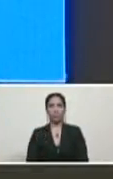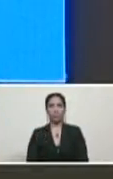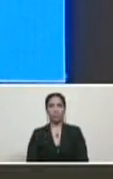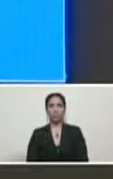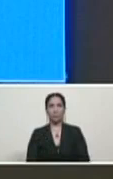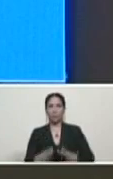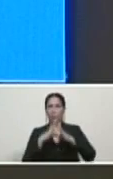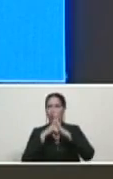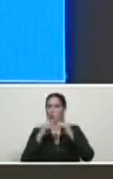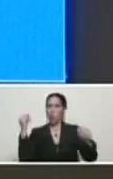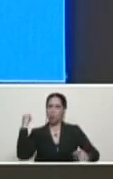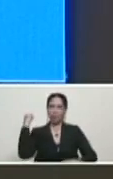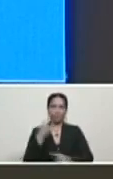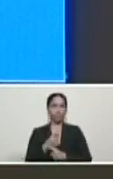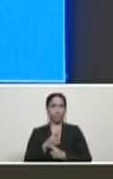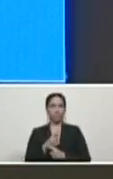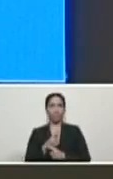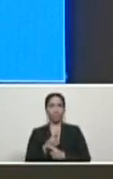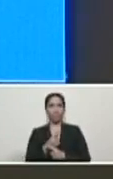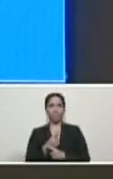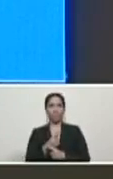Todos, todos,